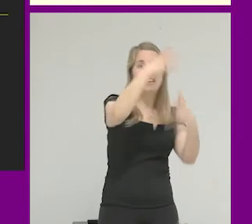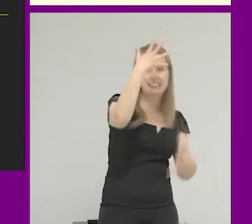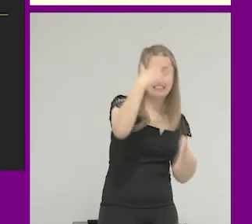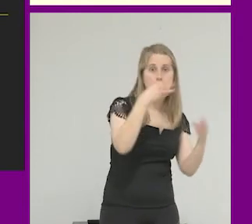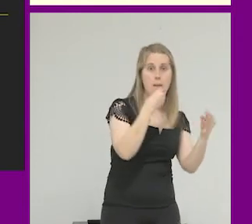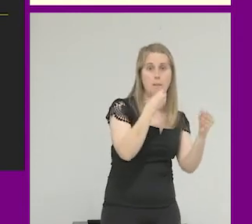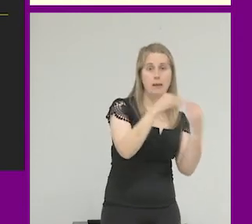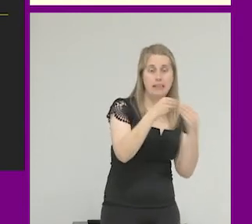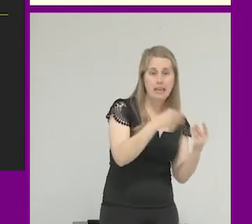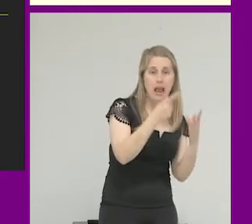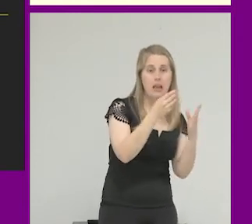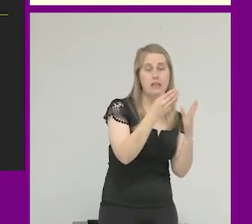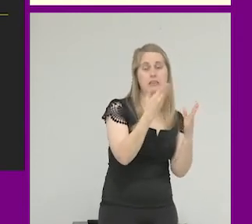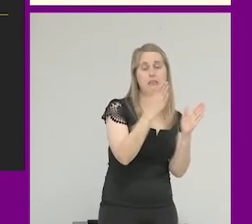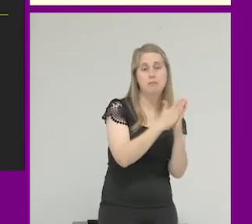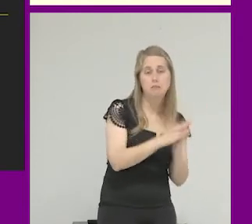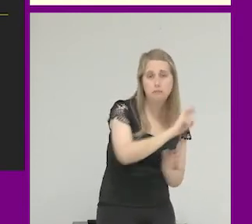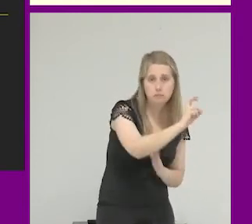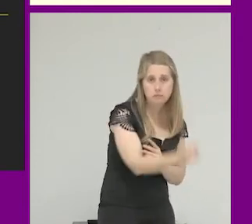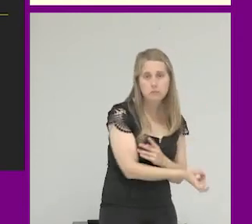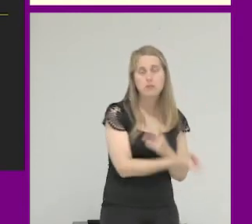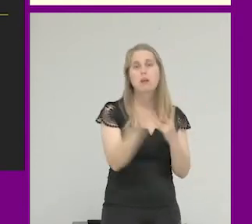beste bat